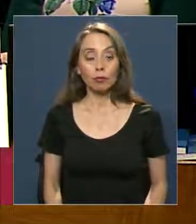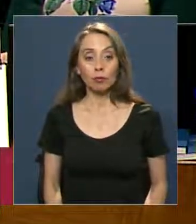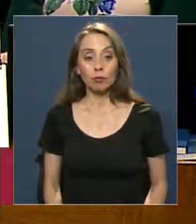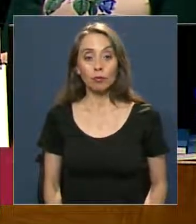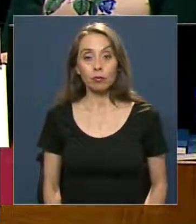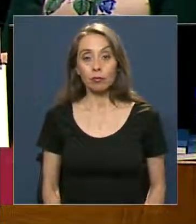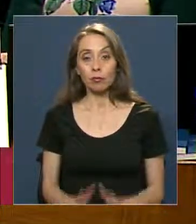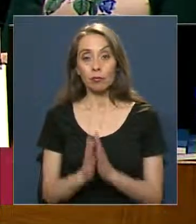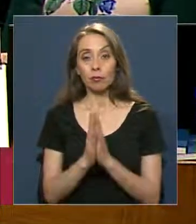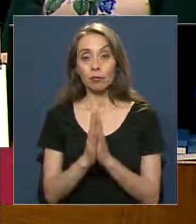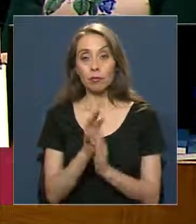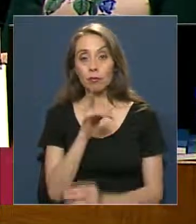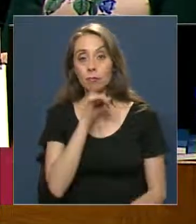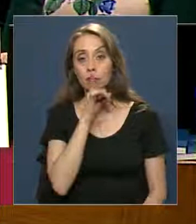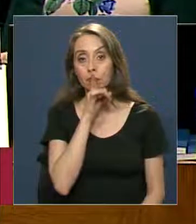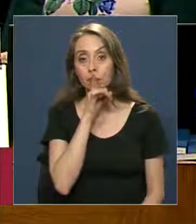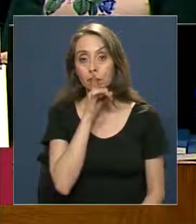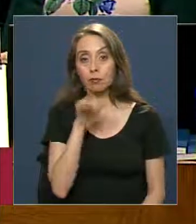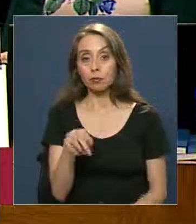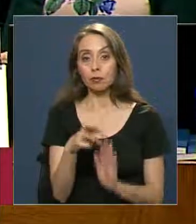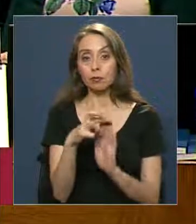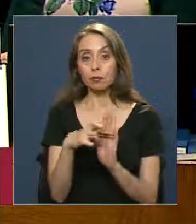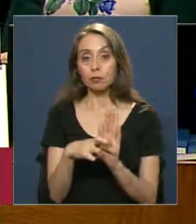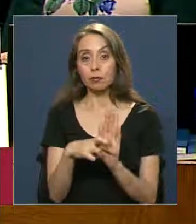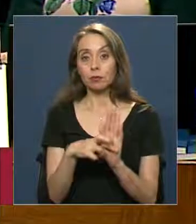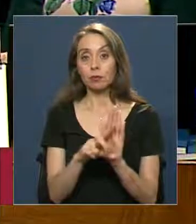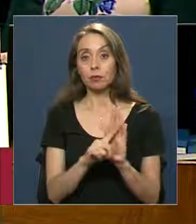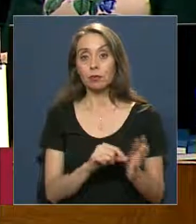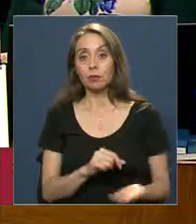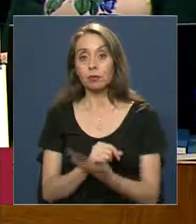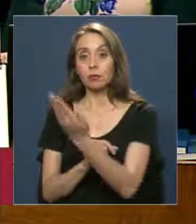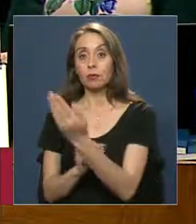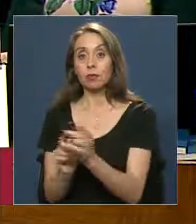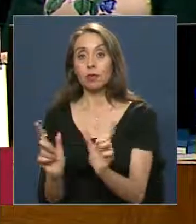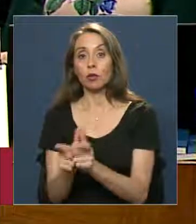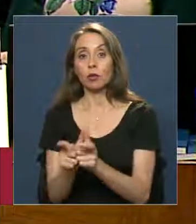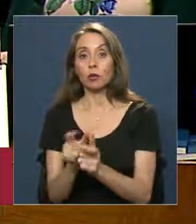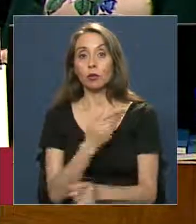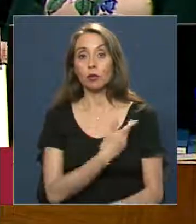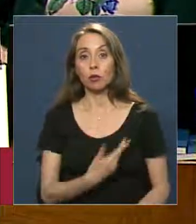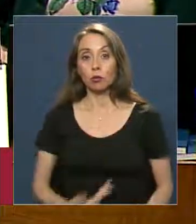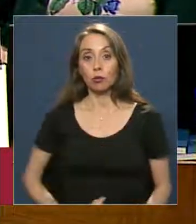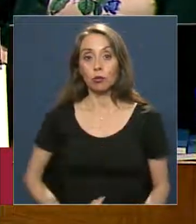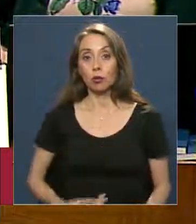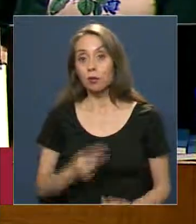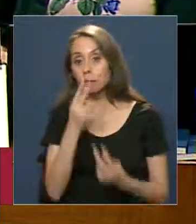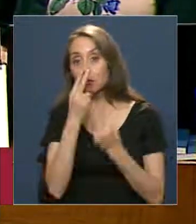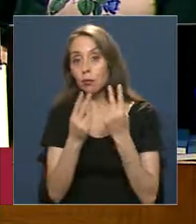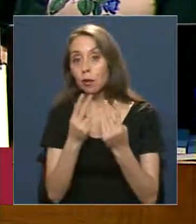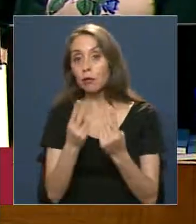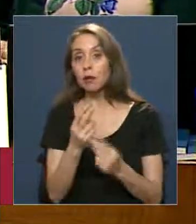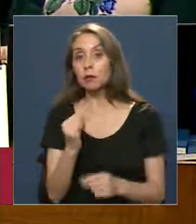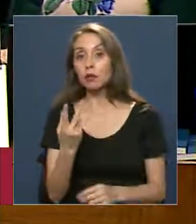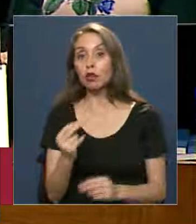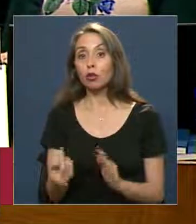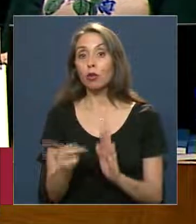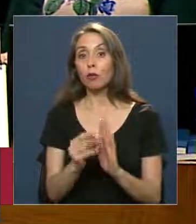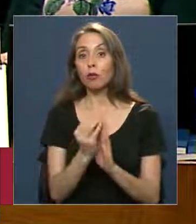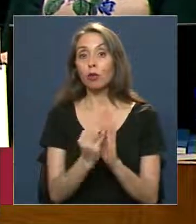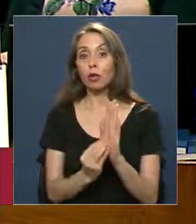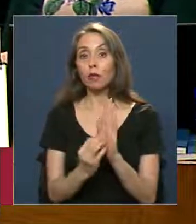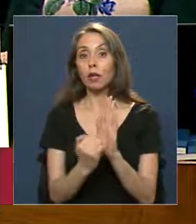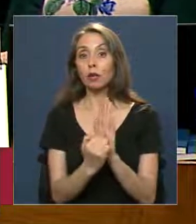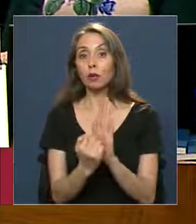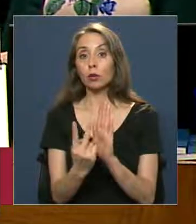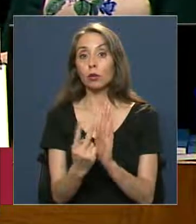Silencio, por favor. El proyecto regresa a comisión y el Ejecutivo tendrá que ver si repone o no el artículo 2